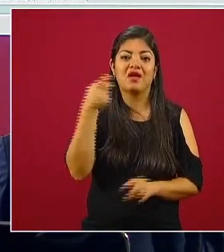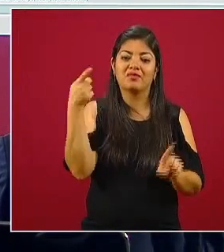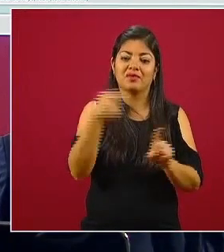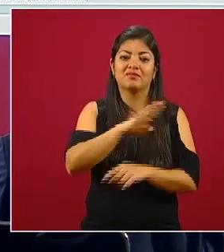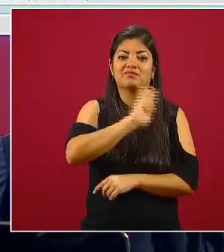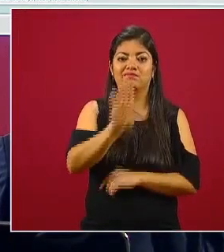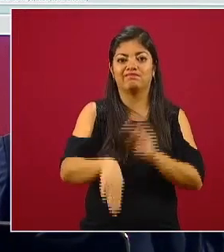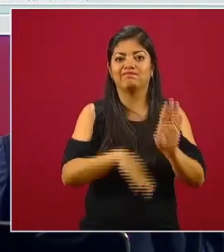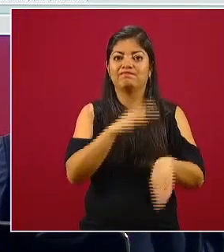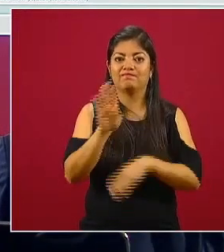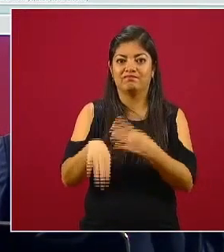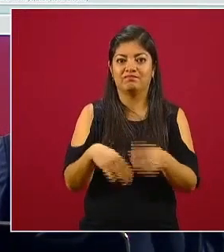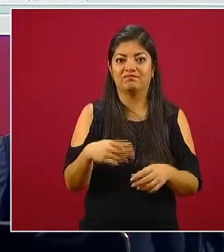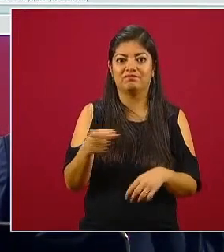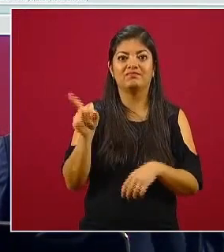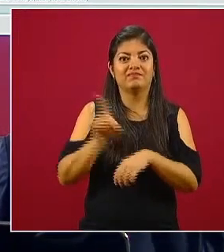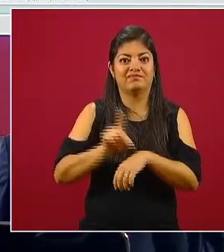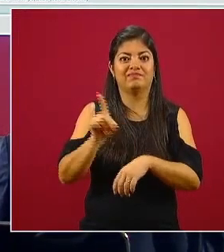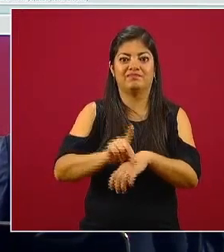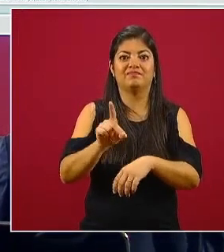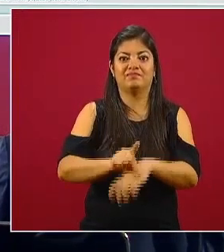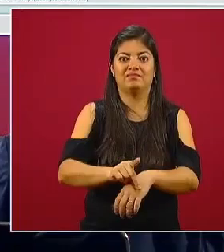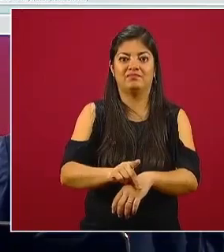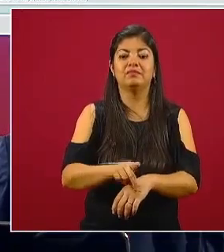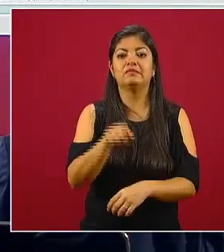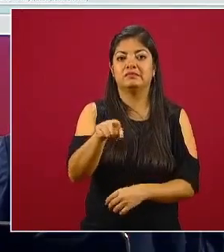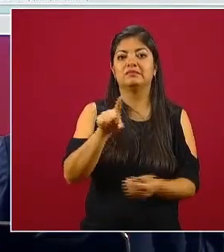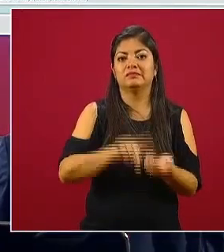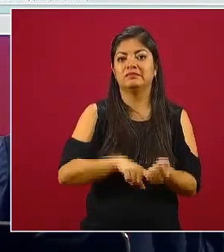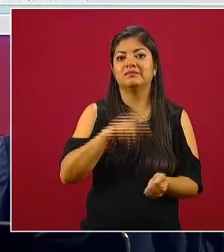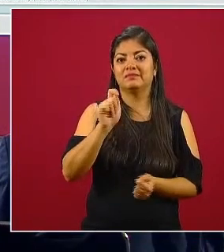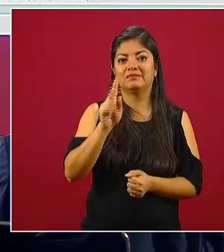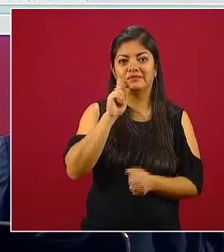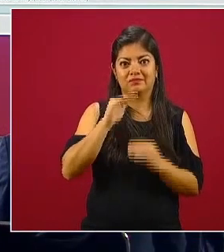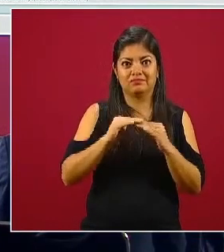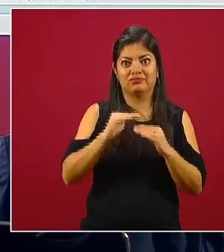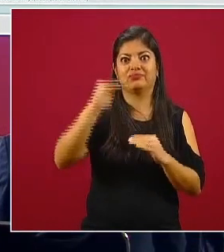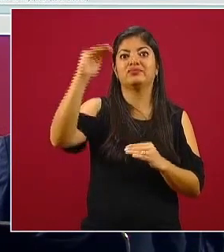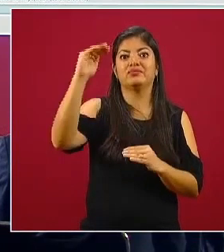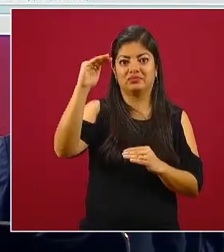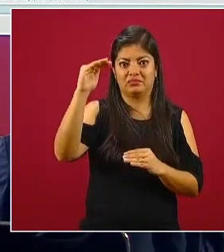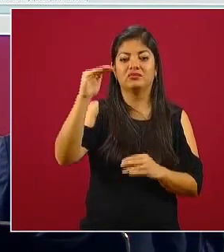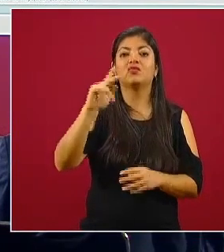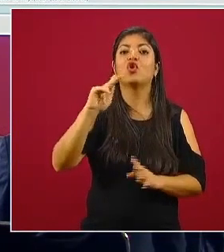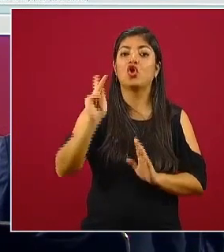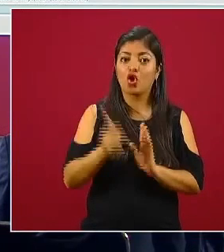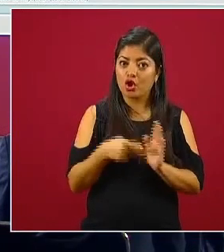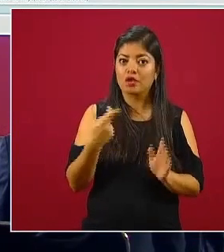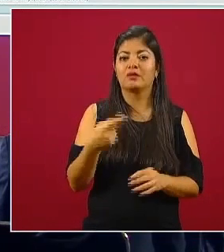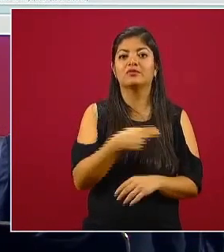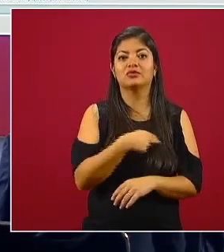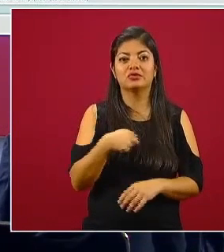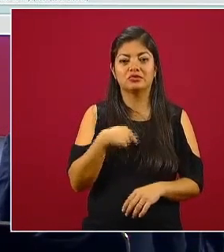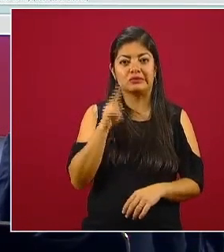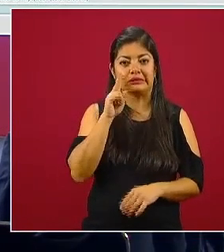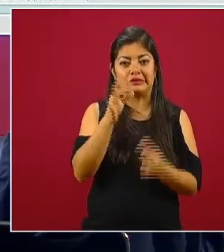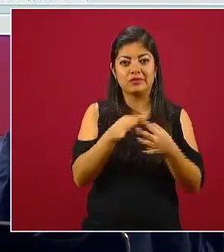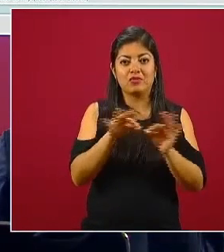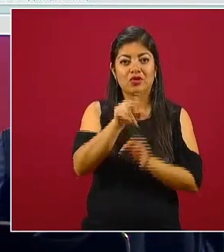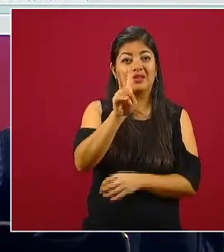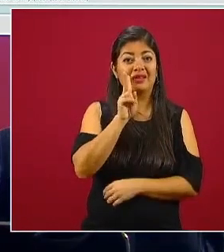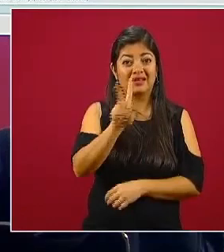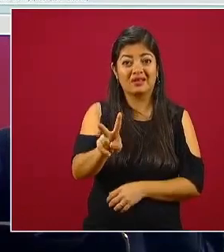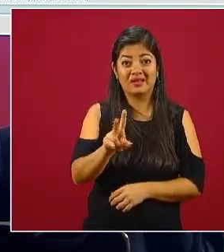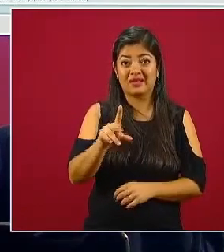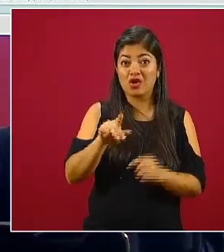largo de varios días y estas se representan en la altura de las gráficas. Volvemos a hacer énfasis en que observemos esa altura